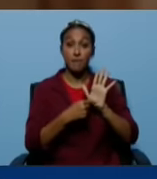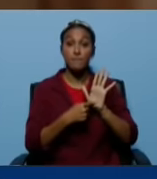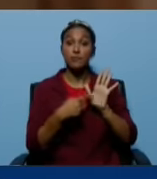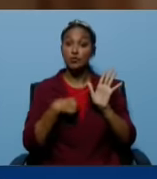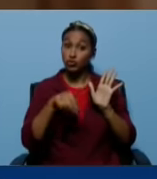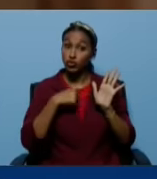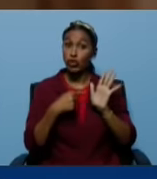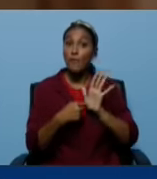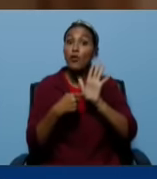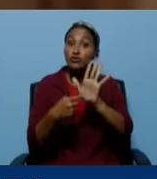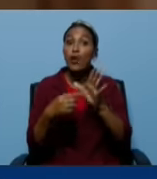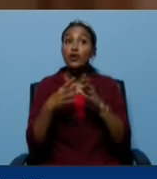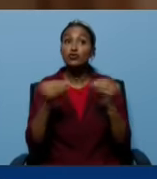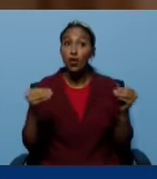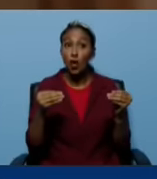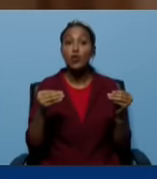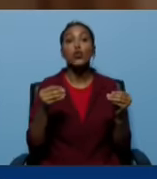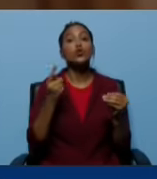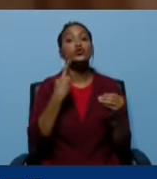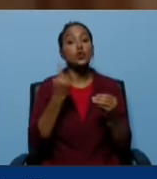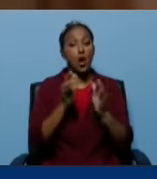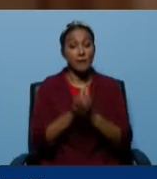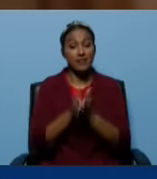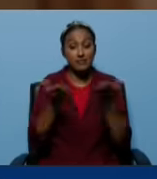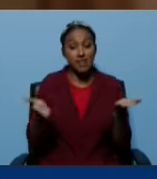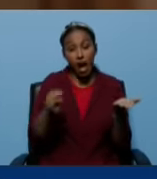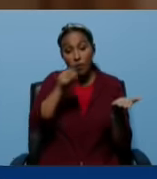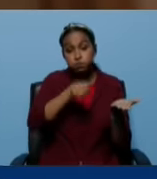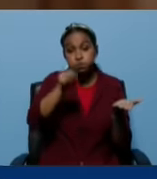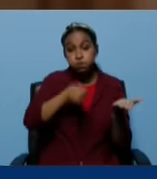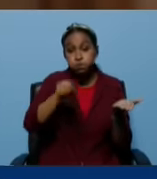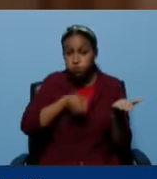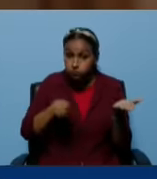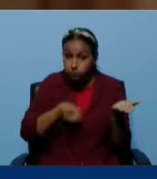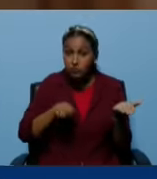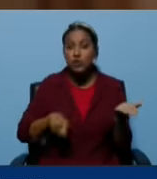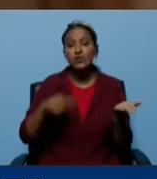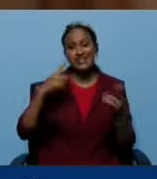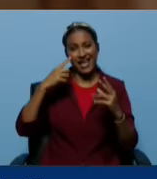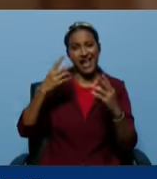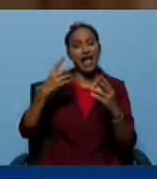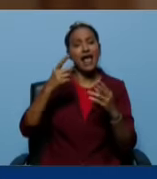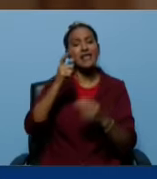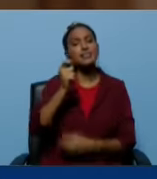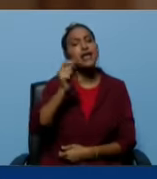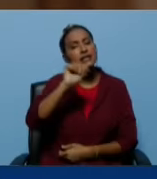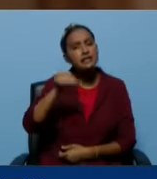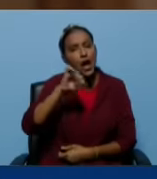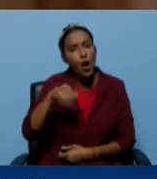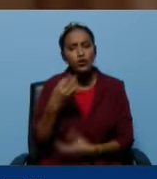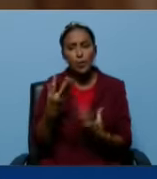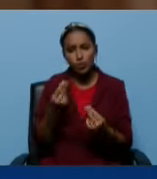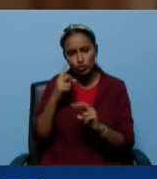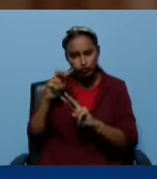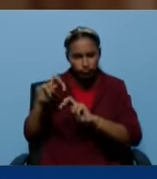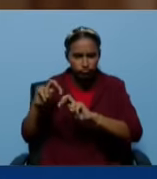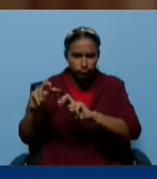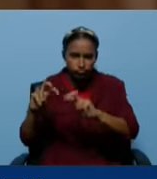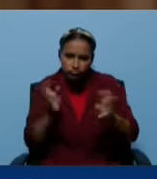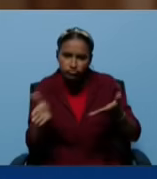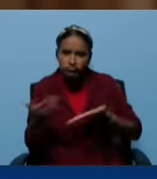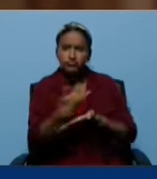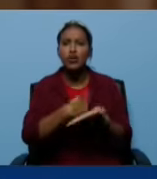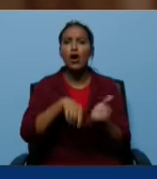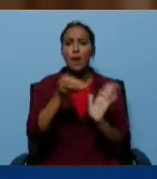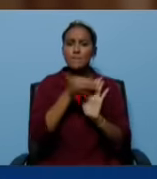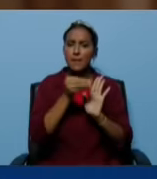el documento que ha escrito el Tribunal Supremo de Justicia, luego del peritaje, luego de la labor de los expertos, sino también lo vemos en la